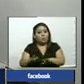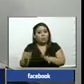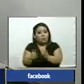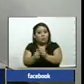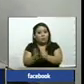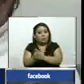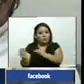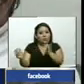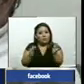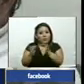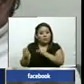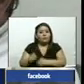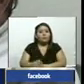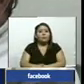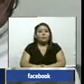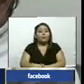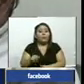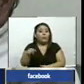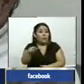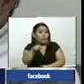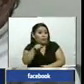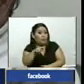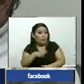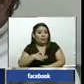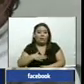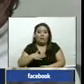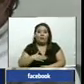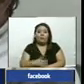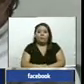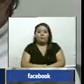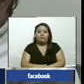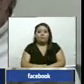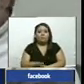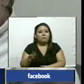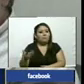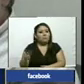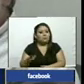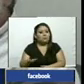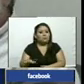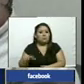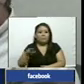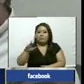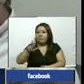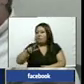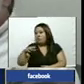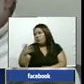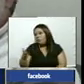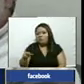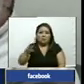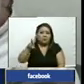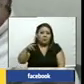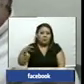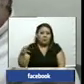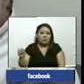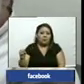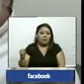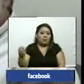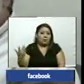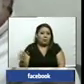conflicto. Cuando tenés más de 20 y pico policías